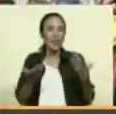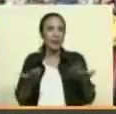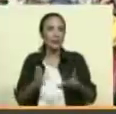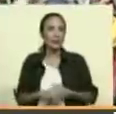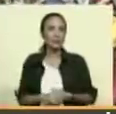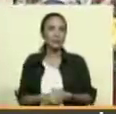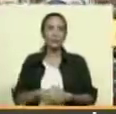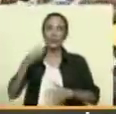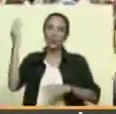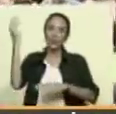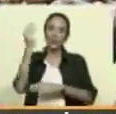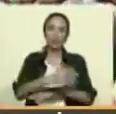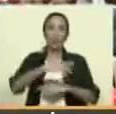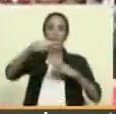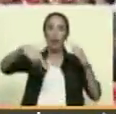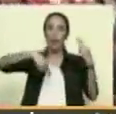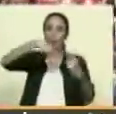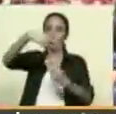y gana